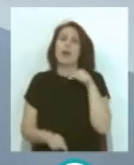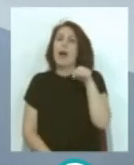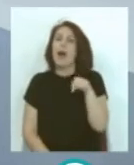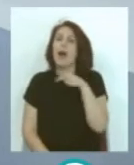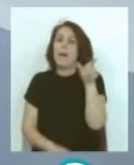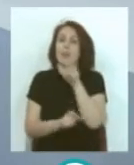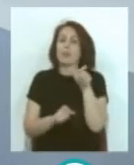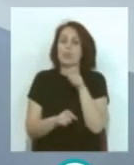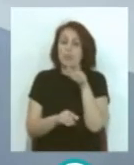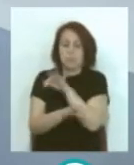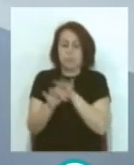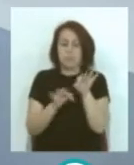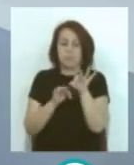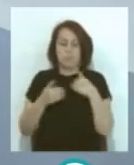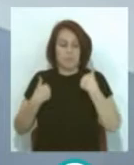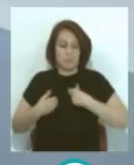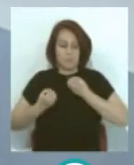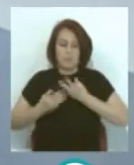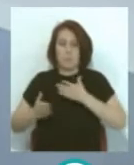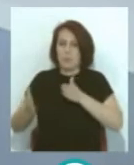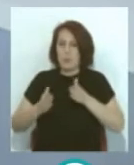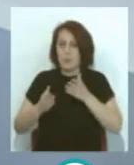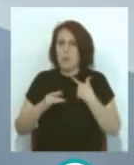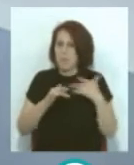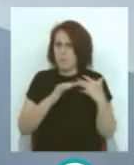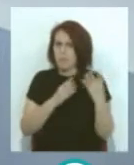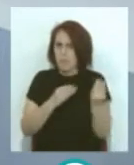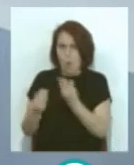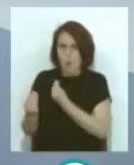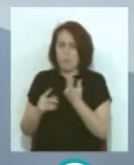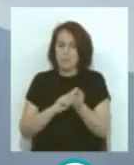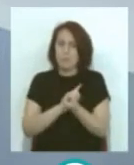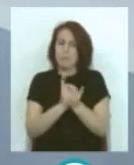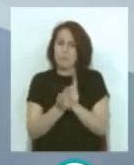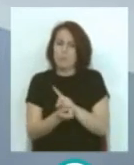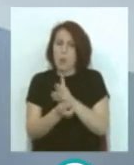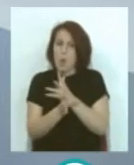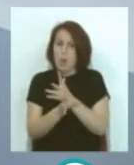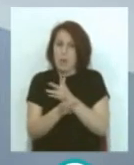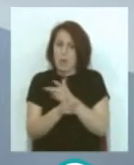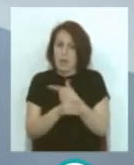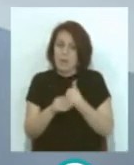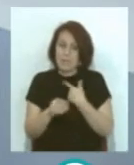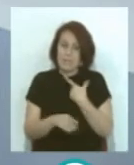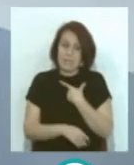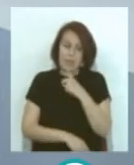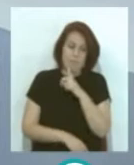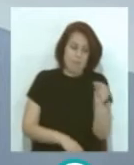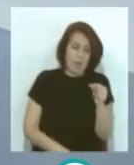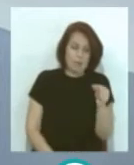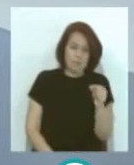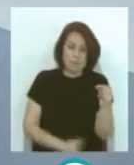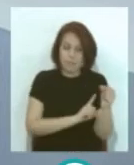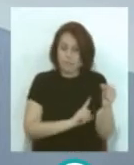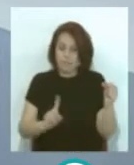los que entraron muy bien, y en muchos momentos y en muchos partidos los cambios, los jugadores que salieron de esto, le dieron la victoria